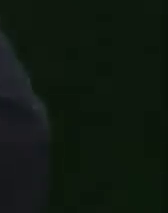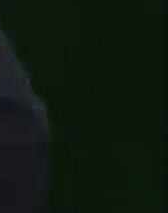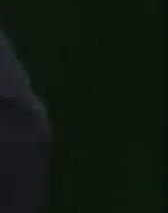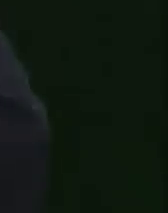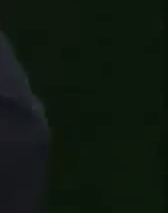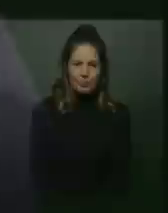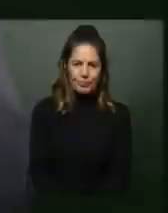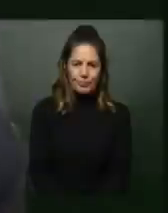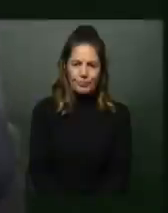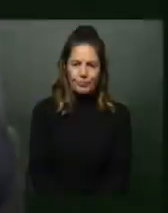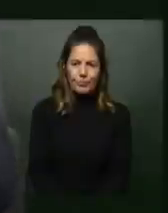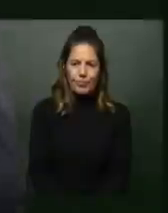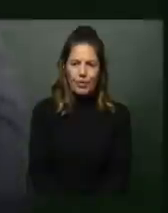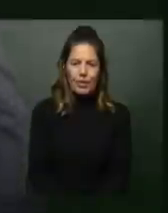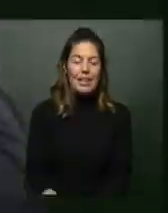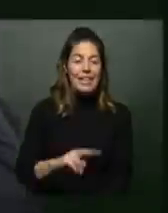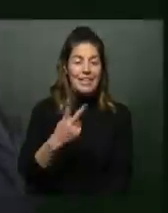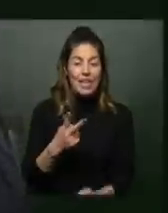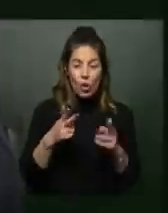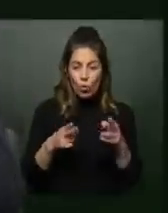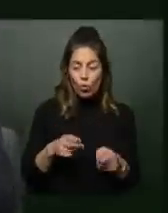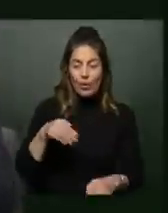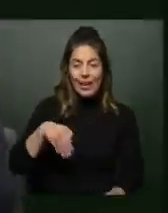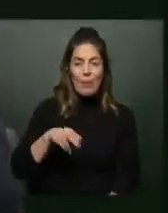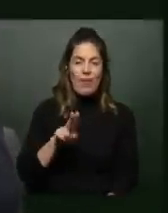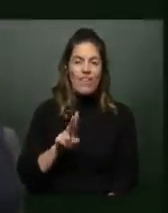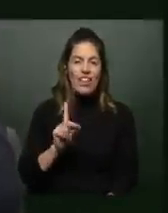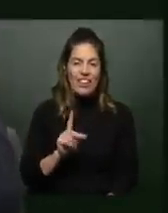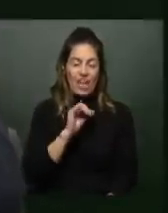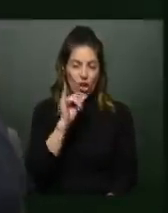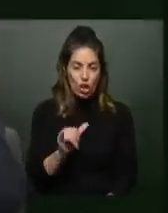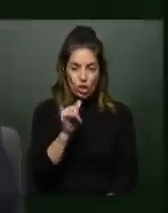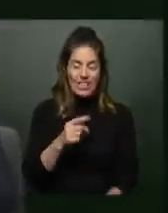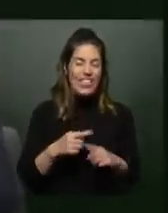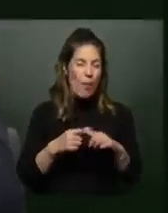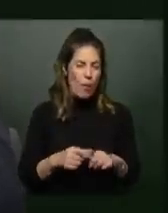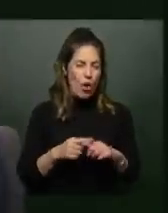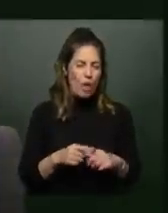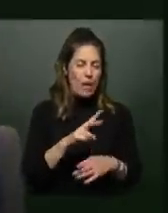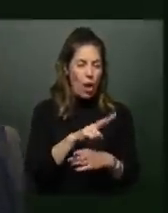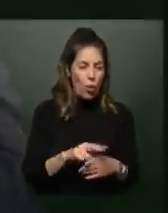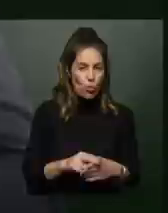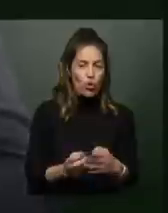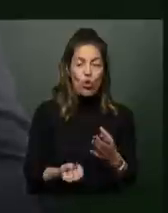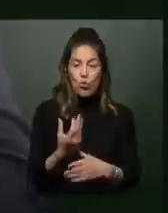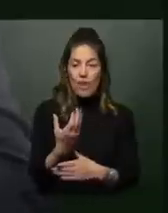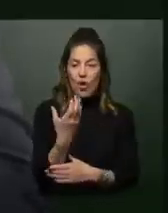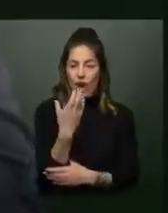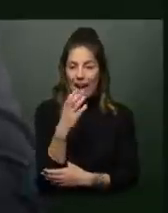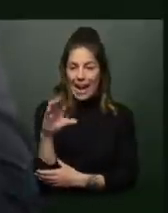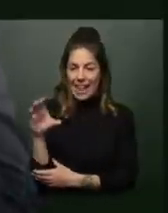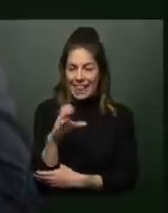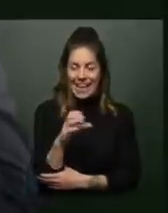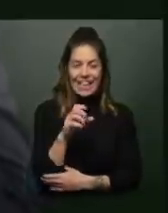Bueno señora segundo bloque de MB noticias polémica por el uso y la instalación de nuevos radares se instalaron